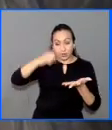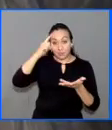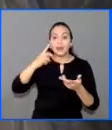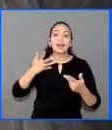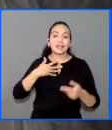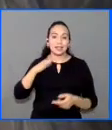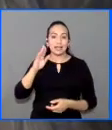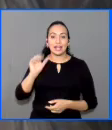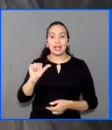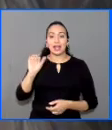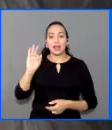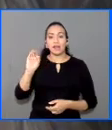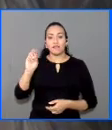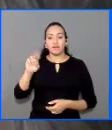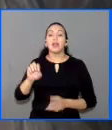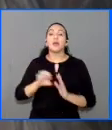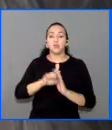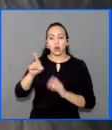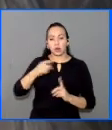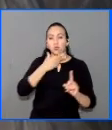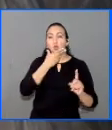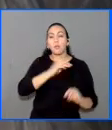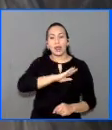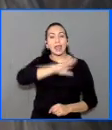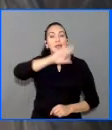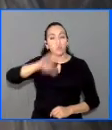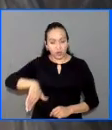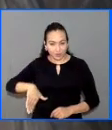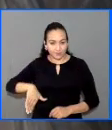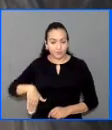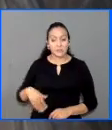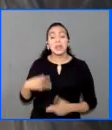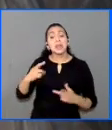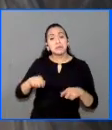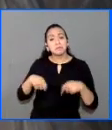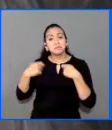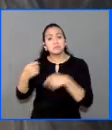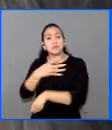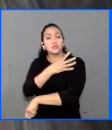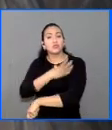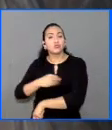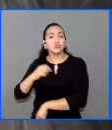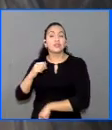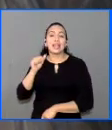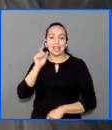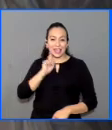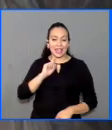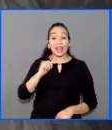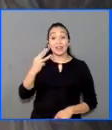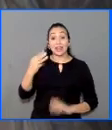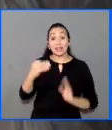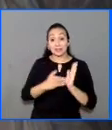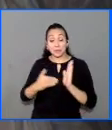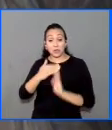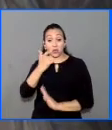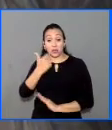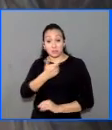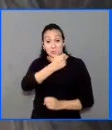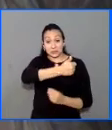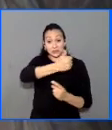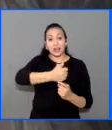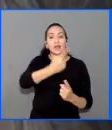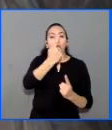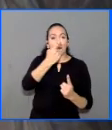le deja a sus hijas como beneficiarias, fue una cantidad de 3 millones de pesos, a cada quien le entregó pues, la parte,